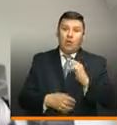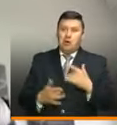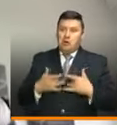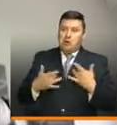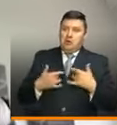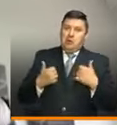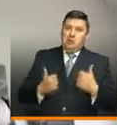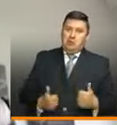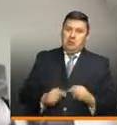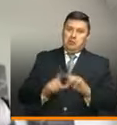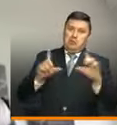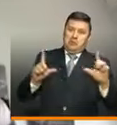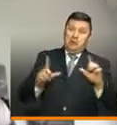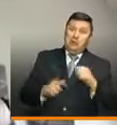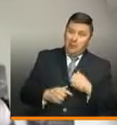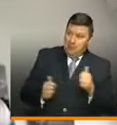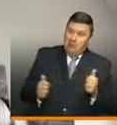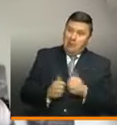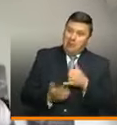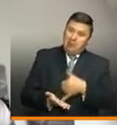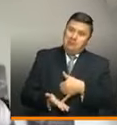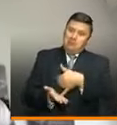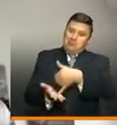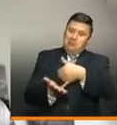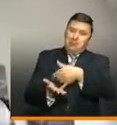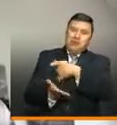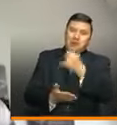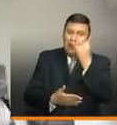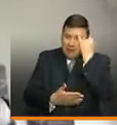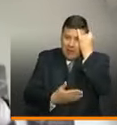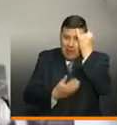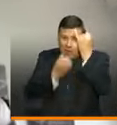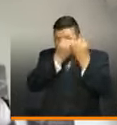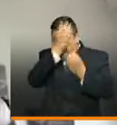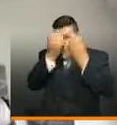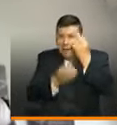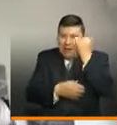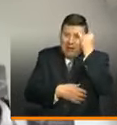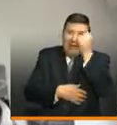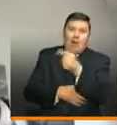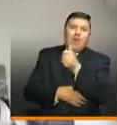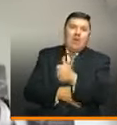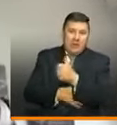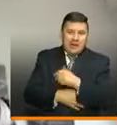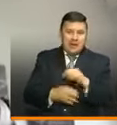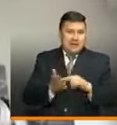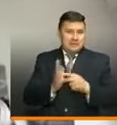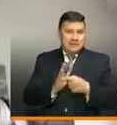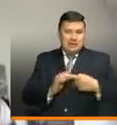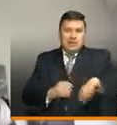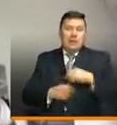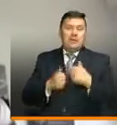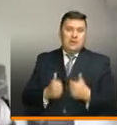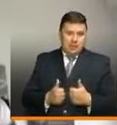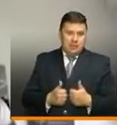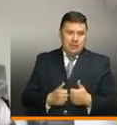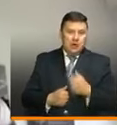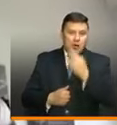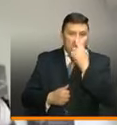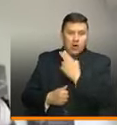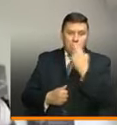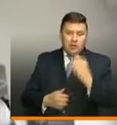aquí pudiendo entregar los premios a este concurso de ideas e innovación, pero que sobre todo significa para nosotros un